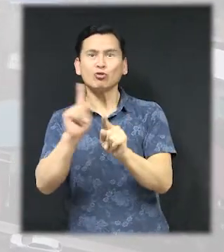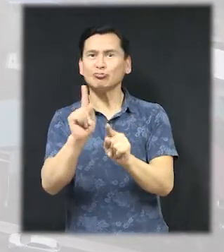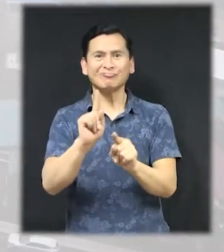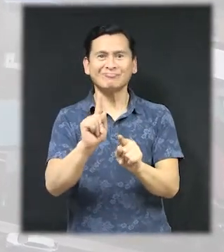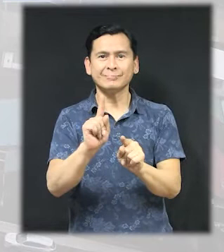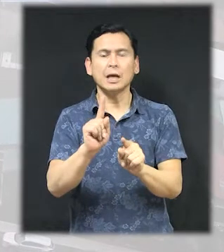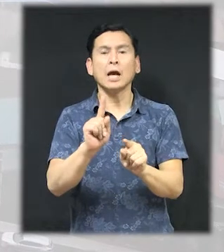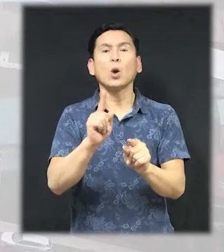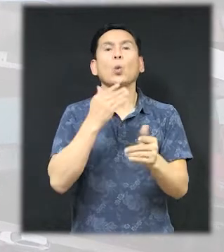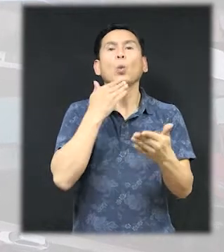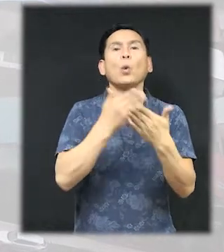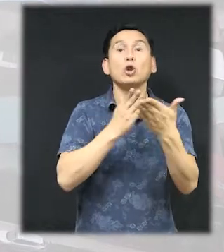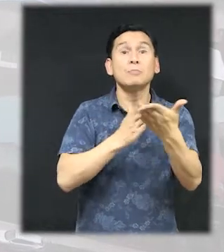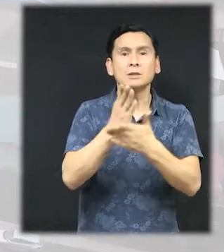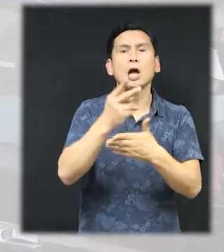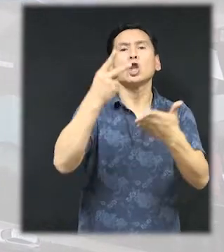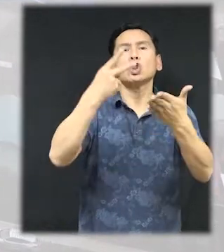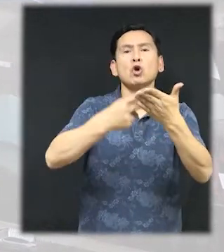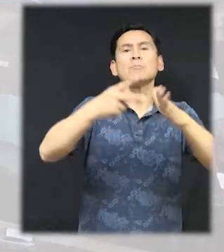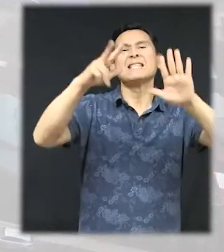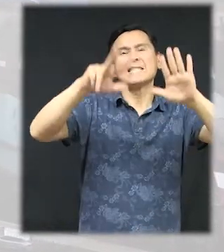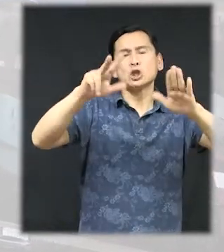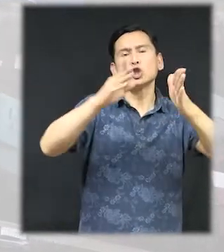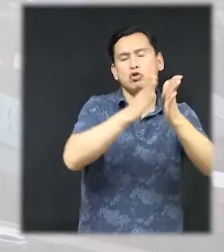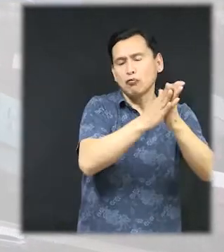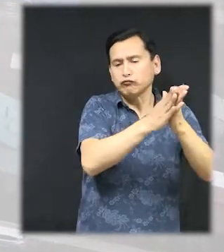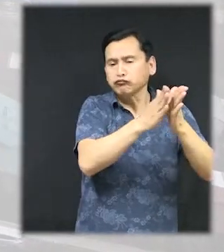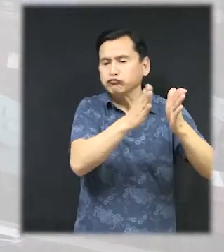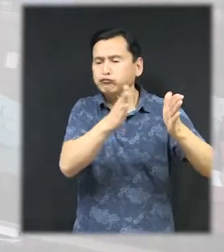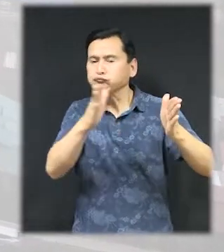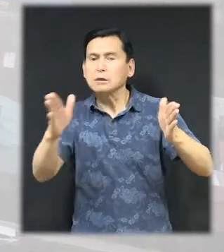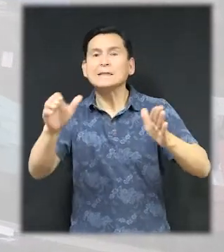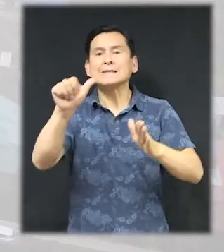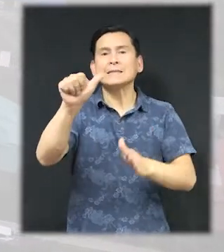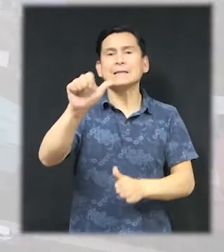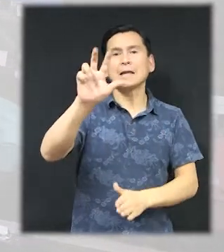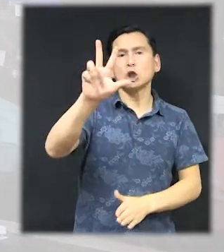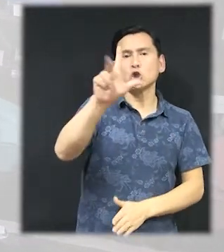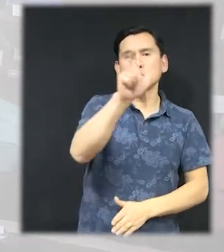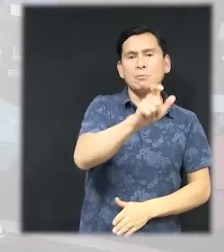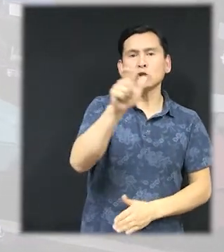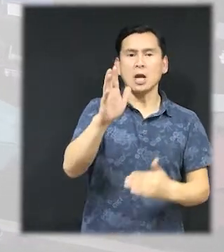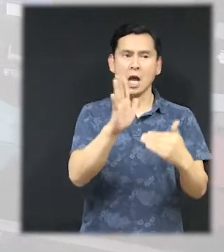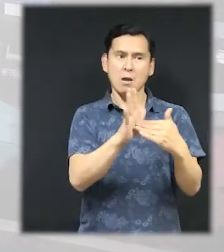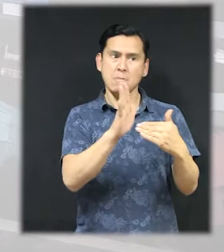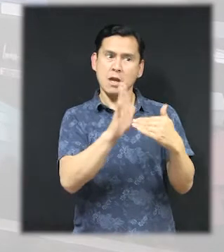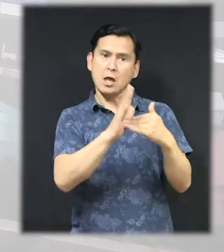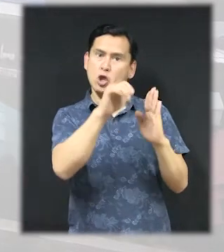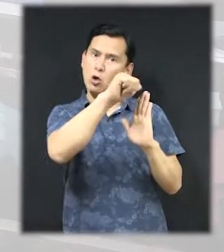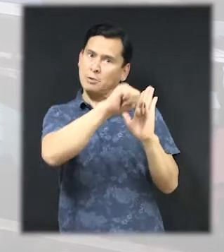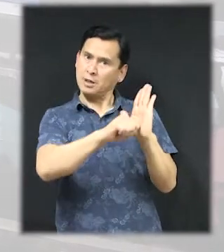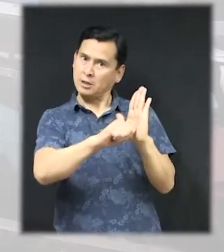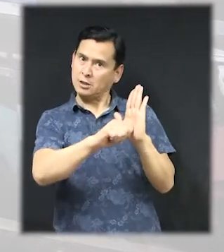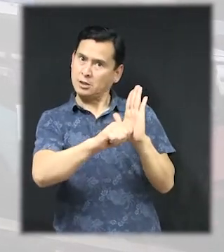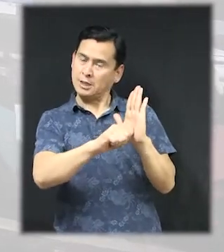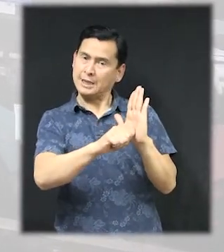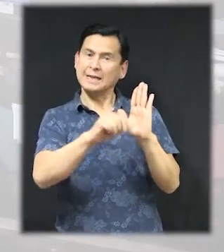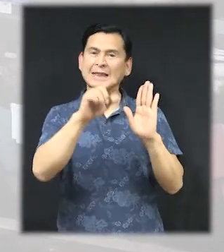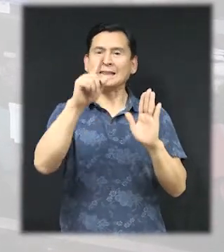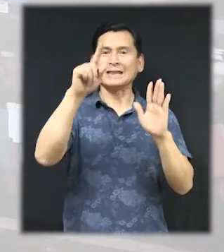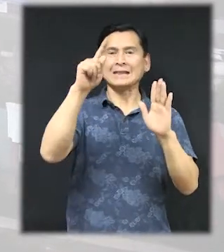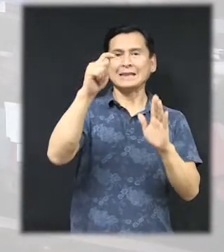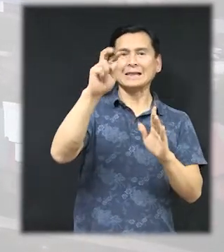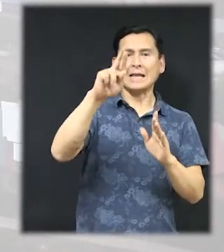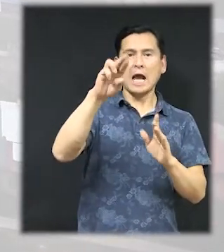año 2017. Nuestra lista de espera comienza el año 2018 con 68 personas que están